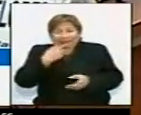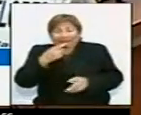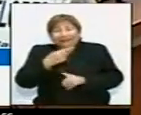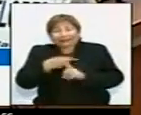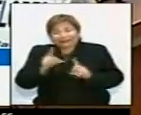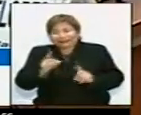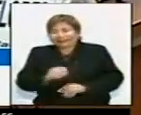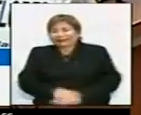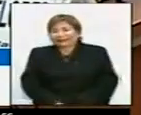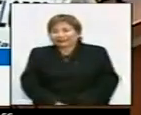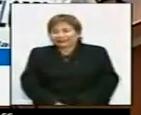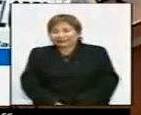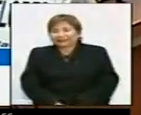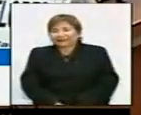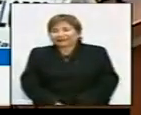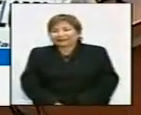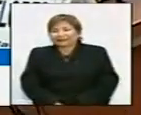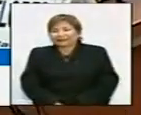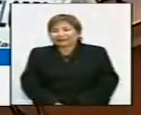Sin embargo, presidenta,